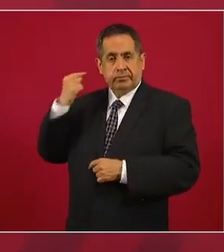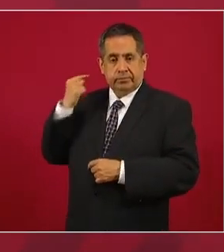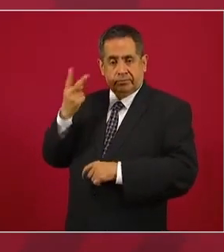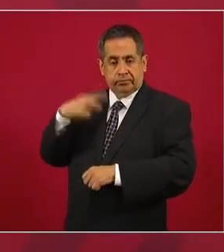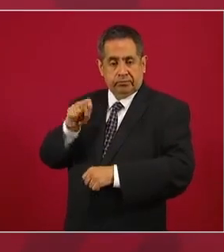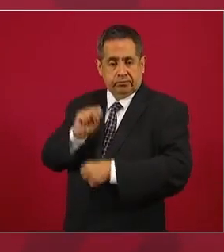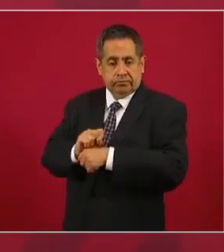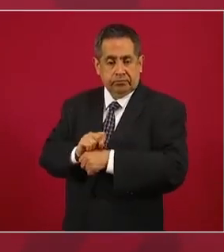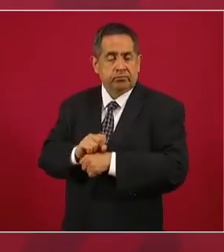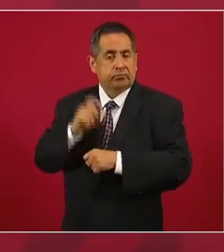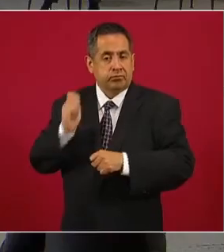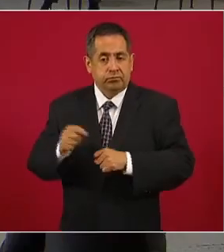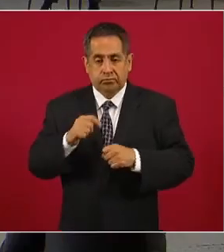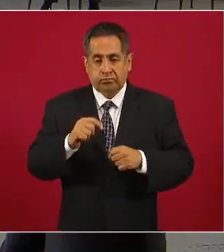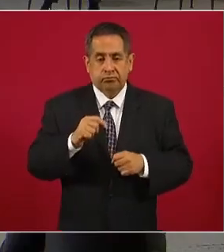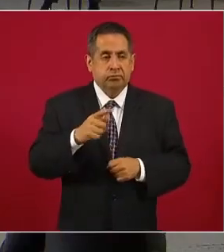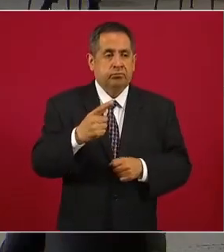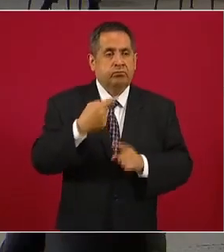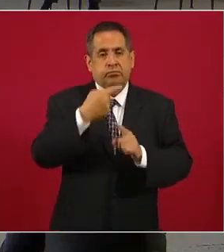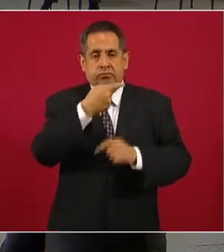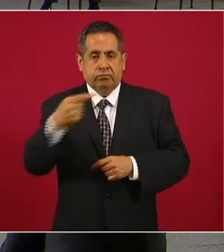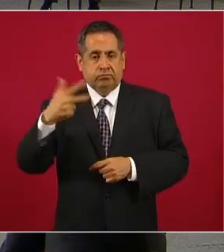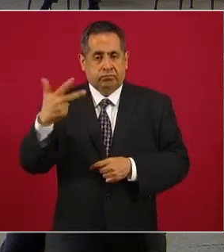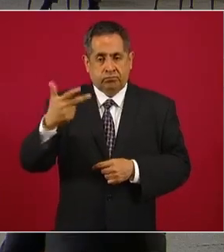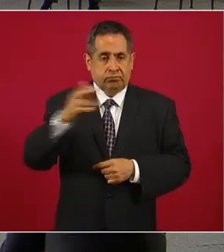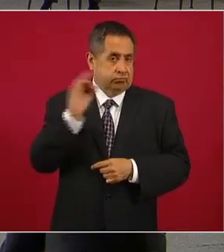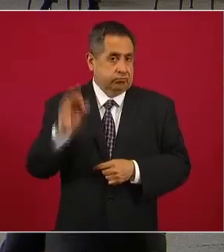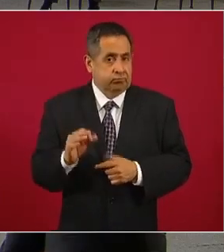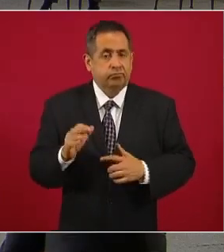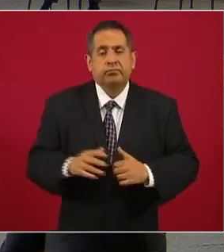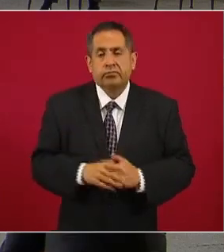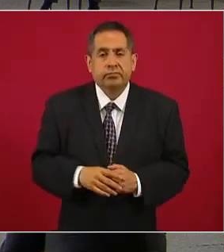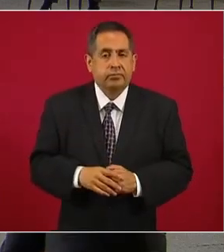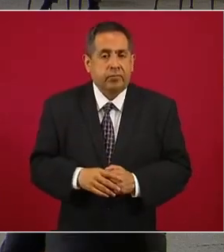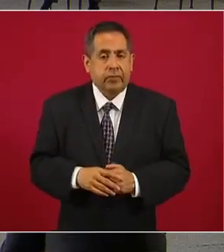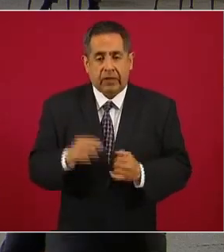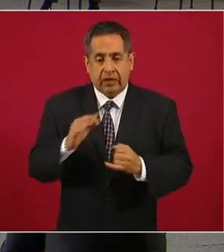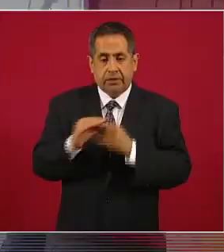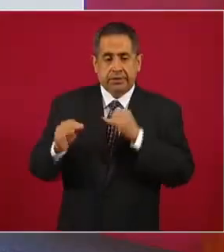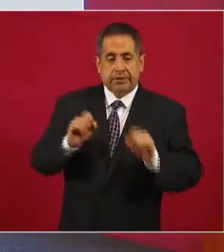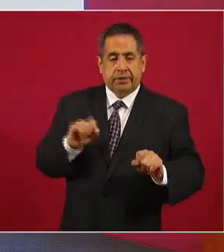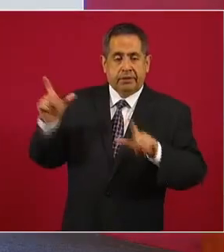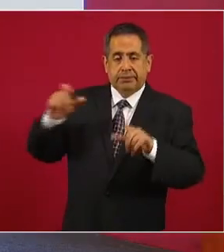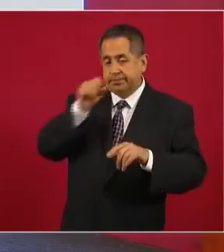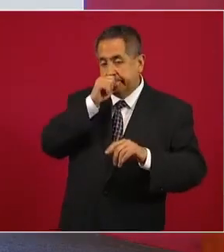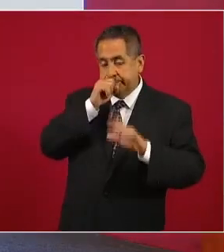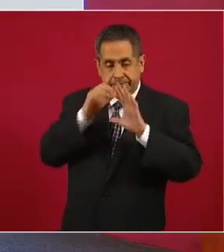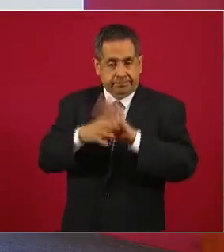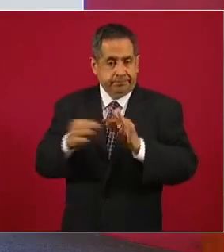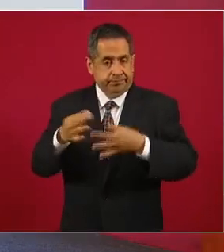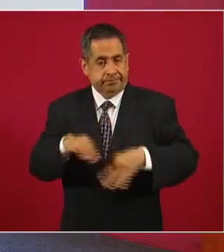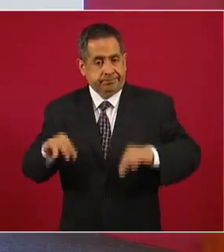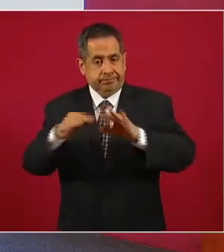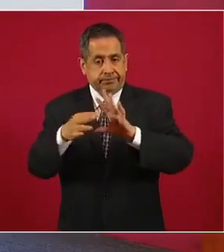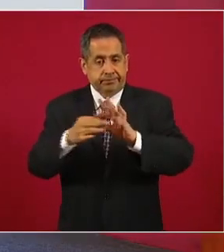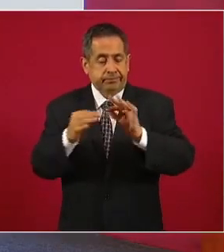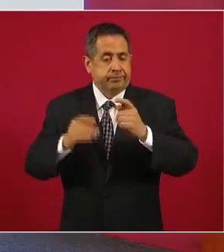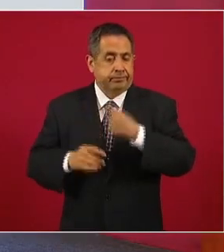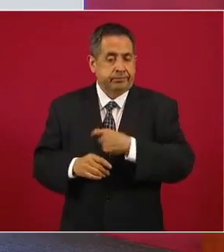reducía a una velocidad de menos 8%. Y finalmente tenemos el indicador también muy importante